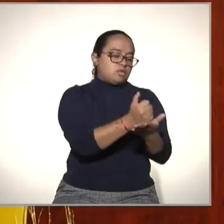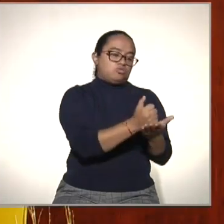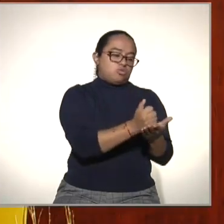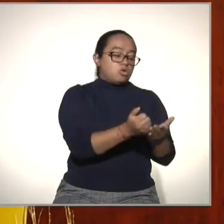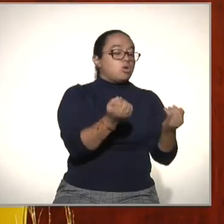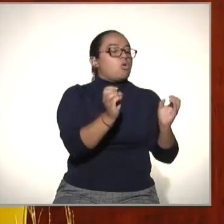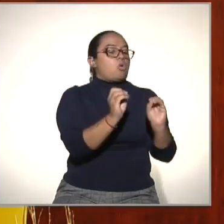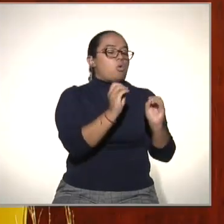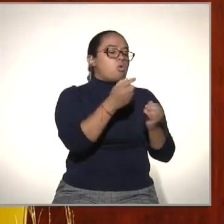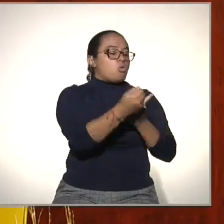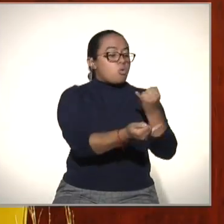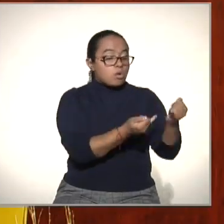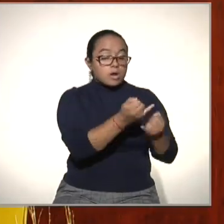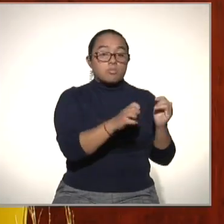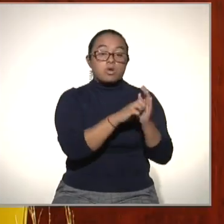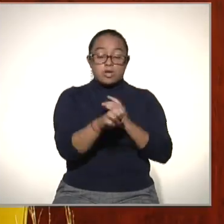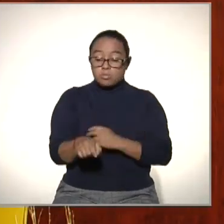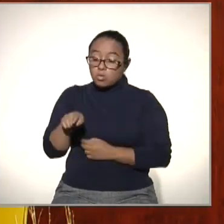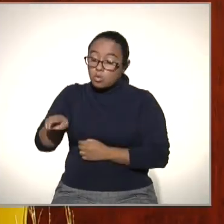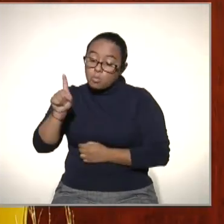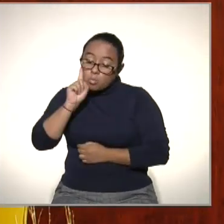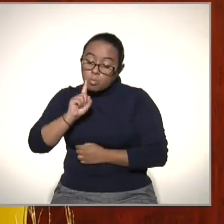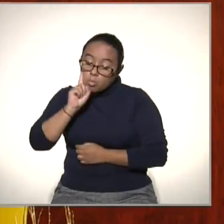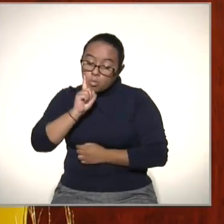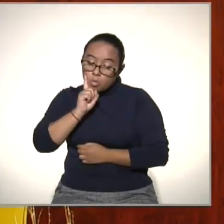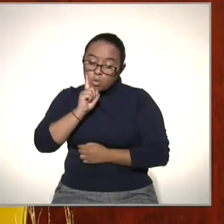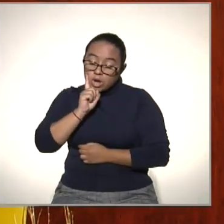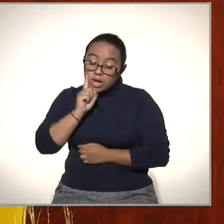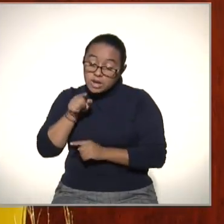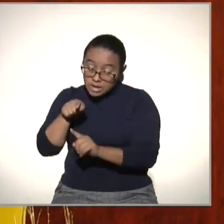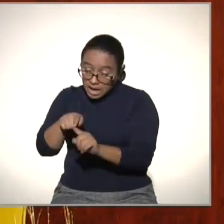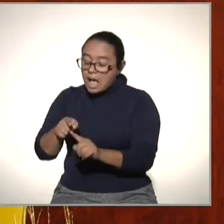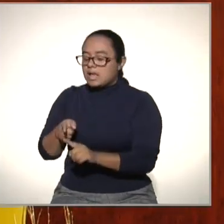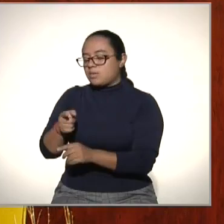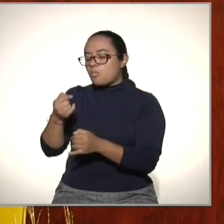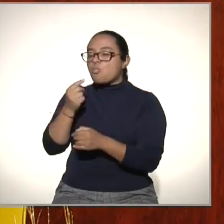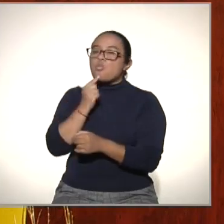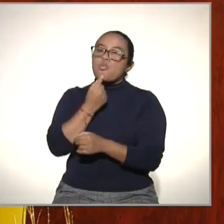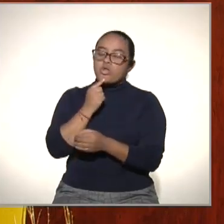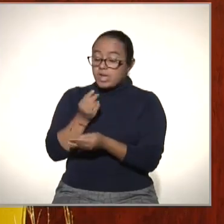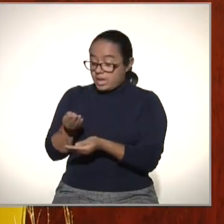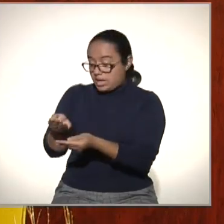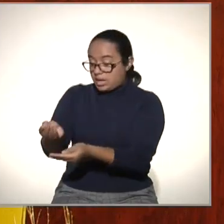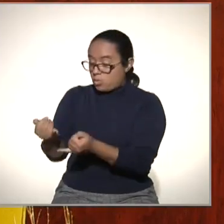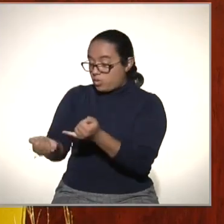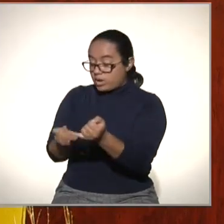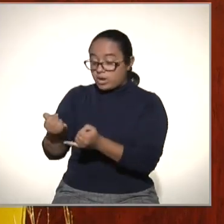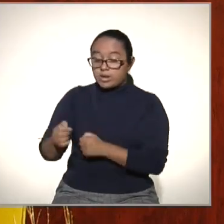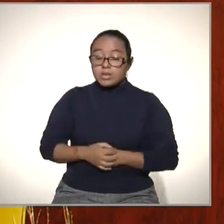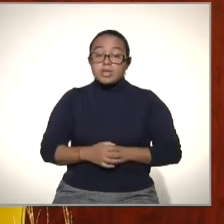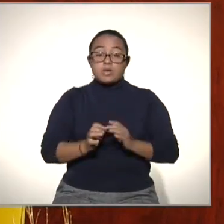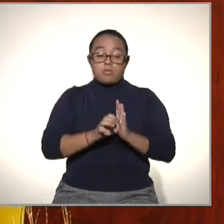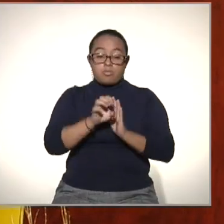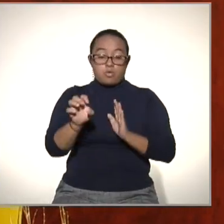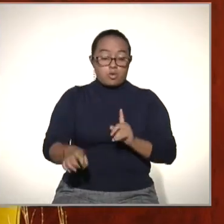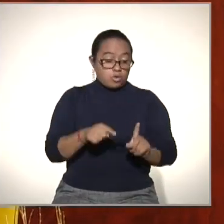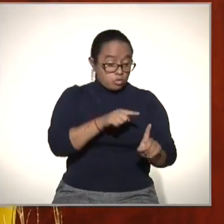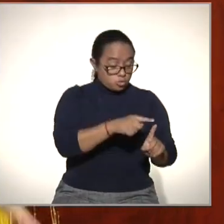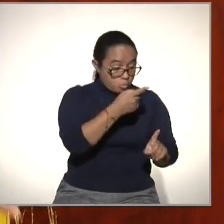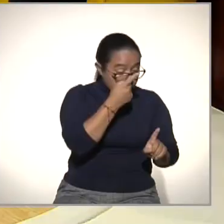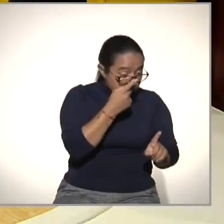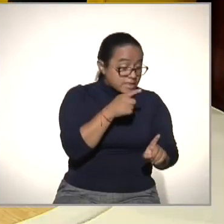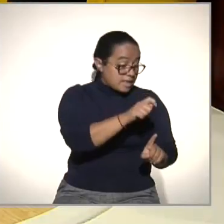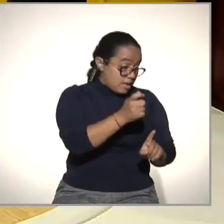¿no? Que si una persona tiene vulva, le dijeron nena y le dan la muñeca. Y la persona que nació le dijeron